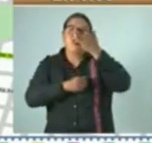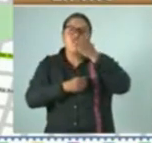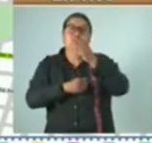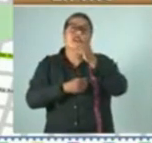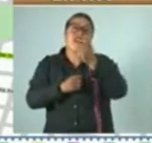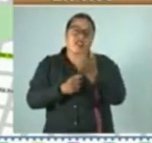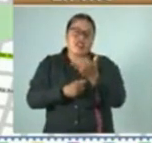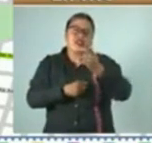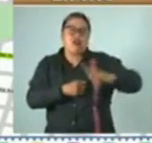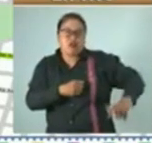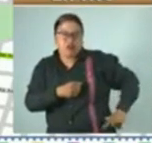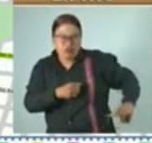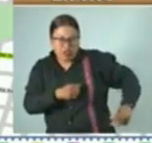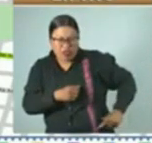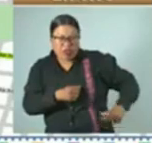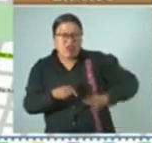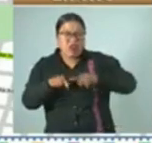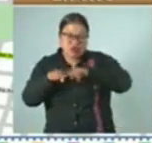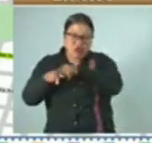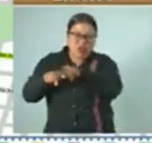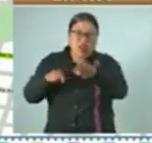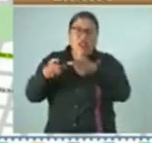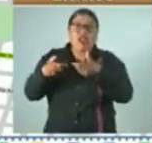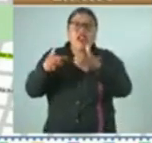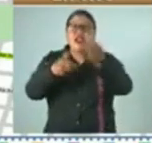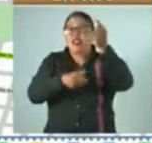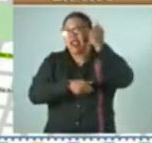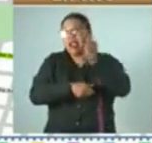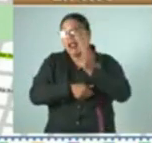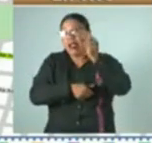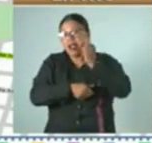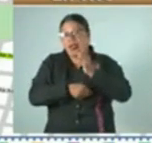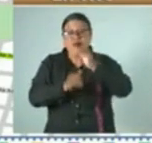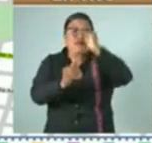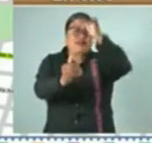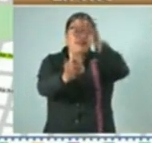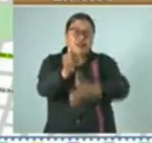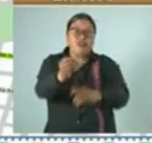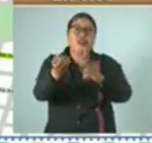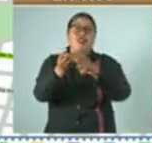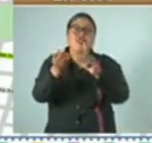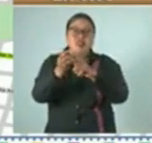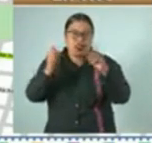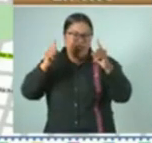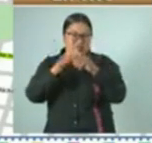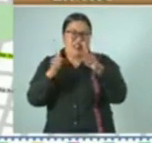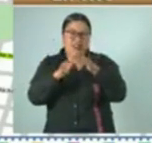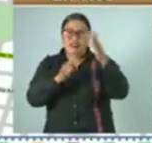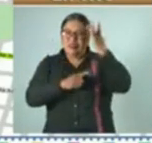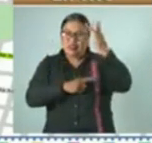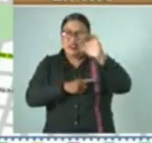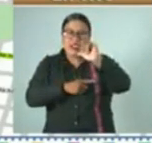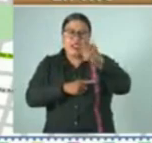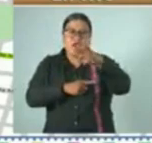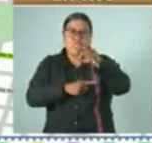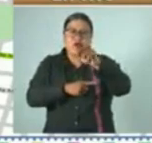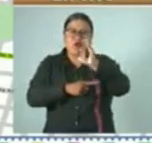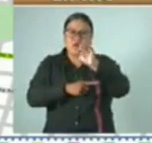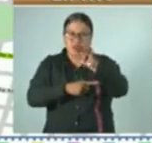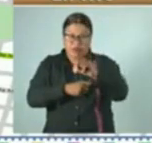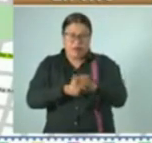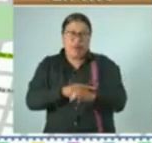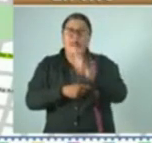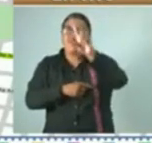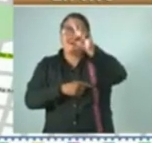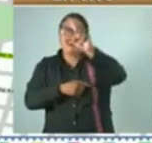de Gobierno, enfilándose sobre la calle de Guerrero hasta su disloque en el Templo de San Agustín. Las 30